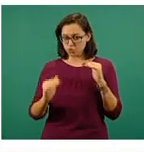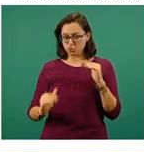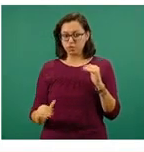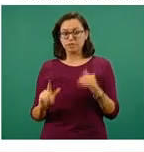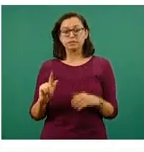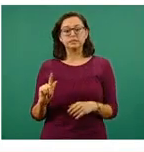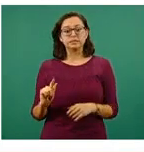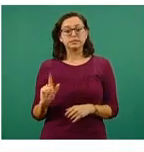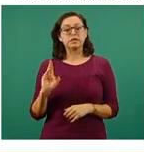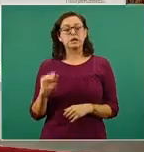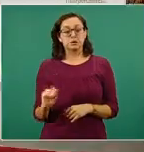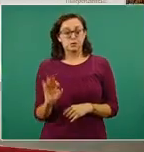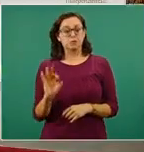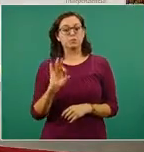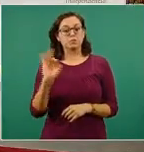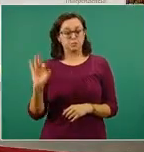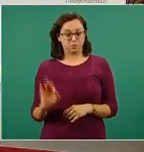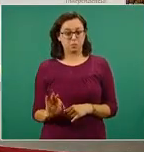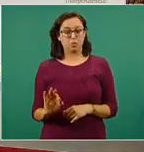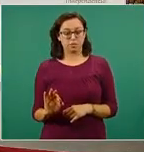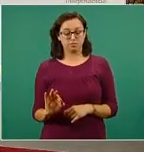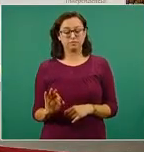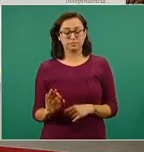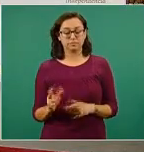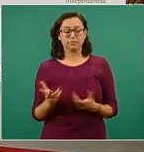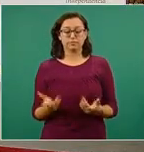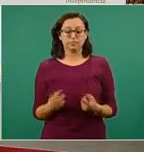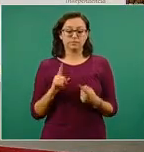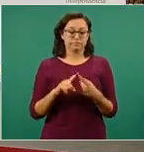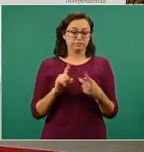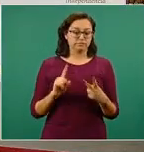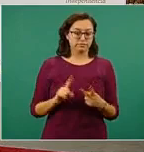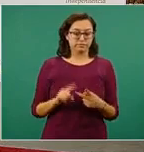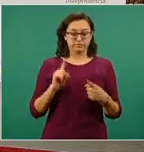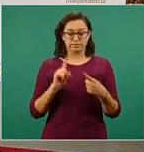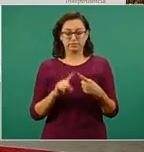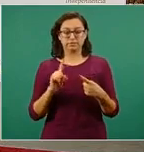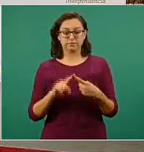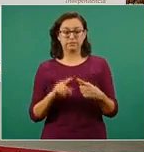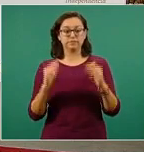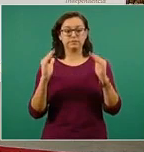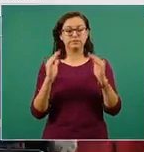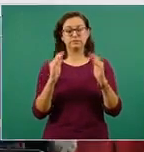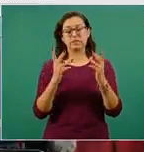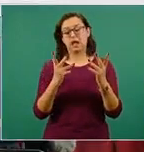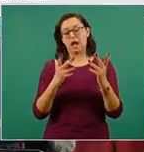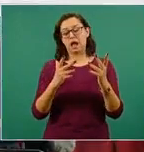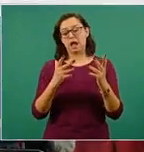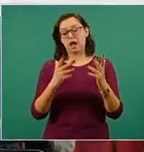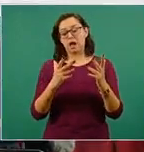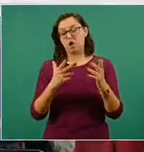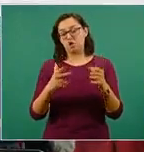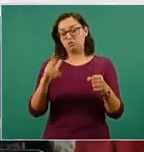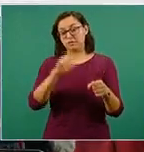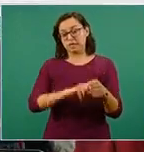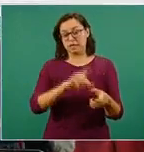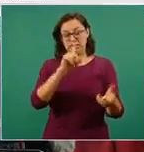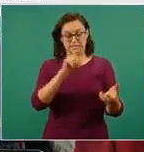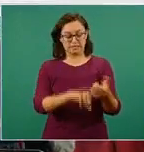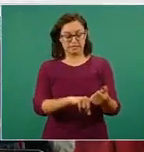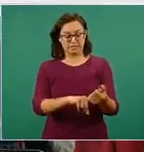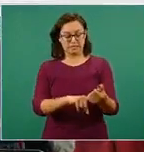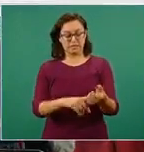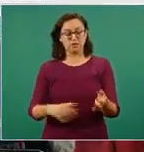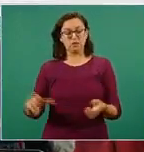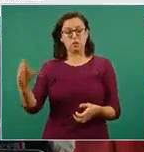están actualmente estos dos componentes. El primero, la hospitalización general, que se reduce 1 punto porcentual